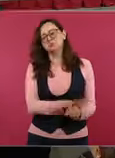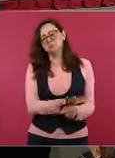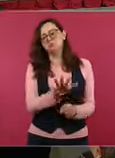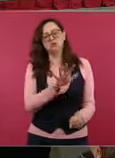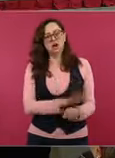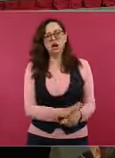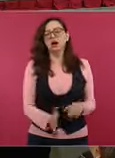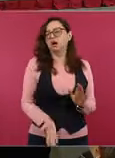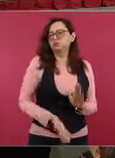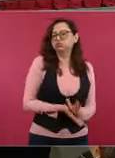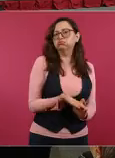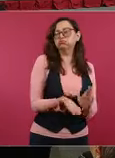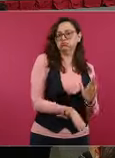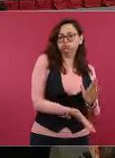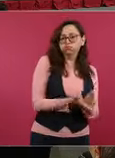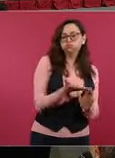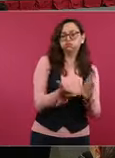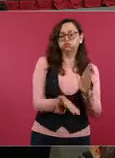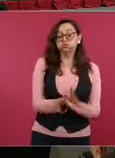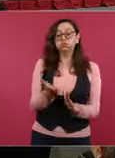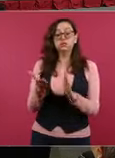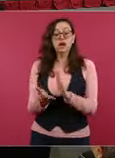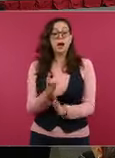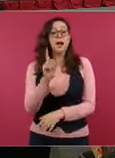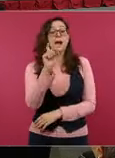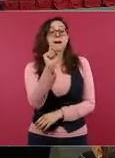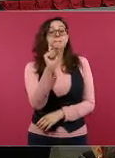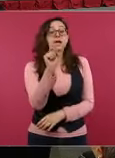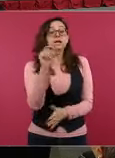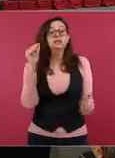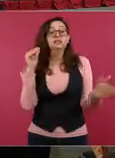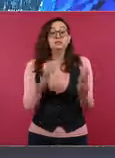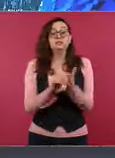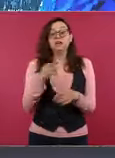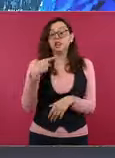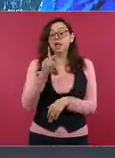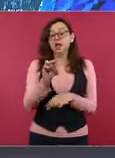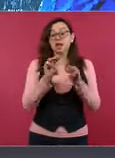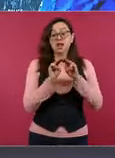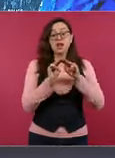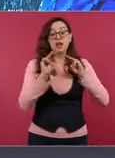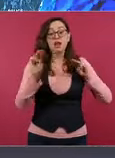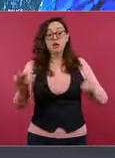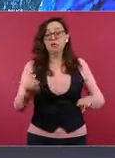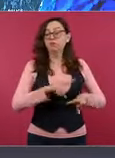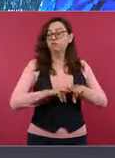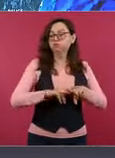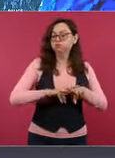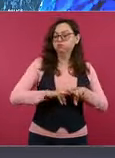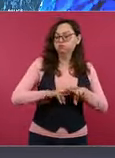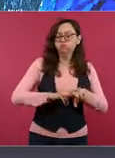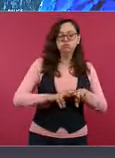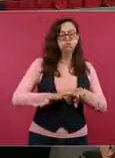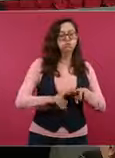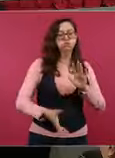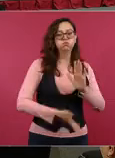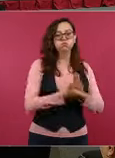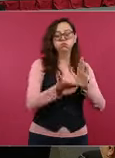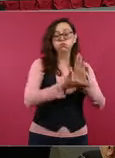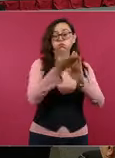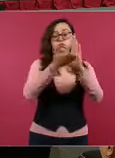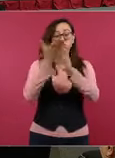para hacer alrededor de 20 mil kilómetros de vías férreas y